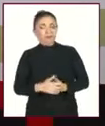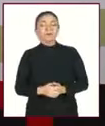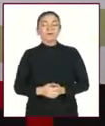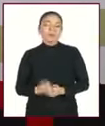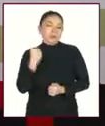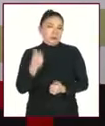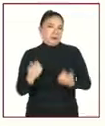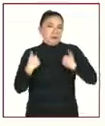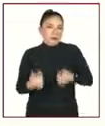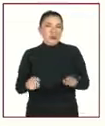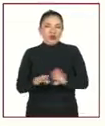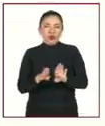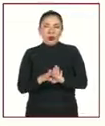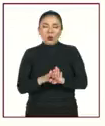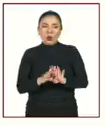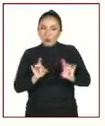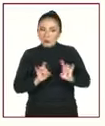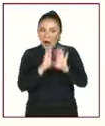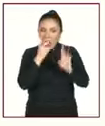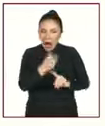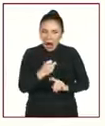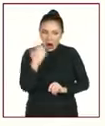esta situación,